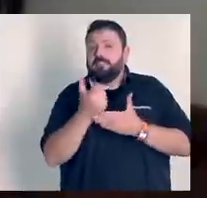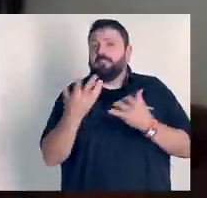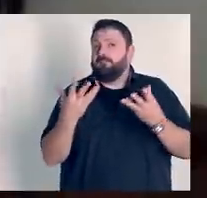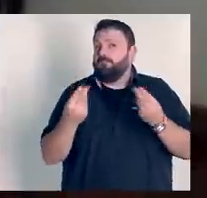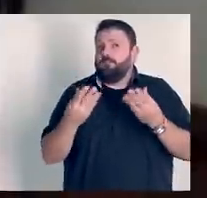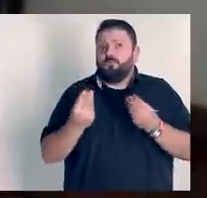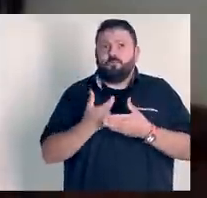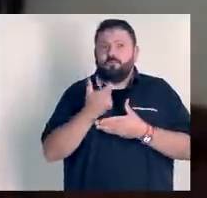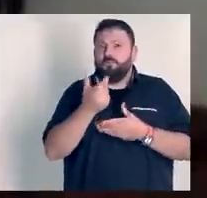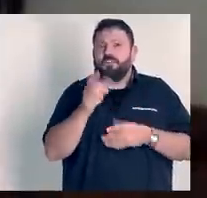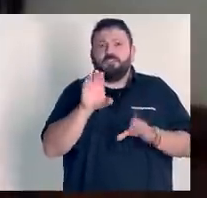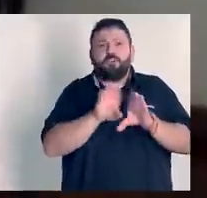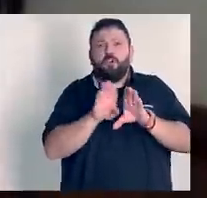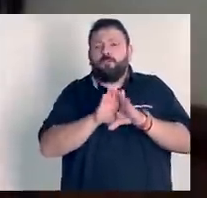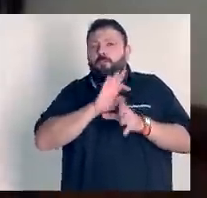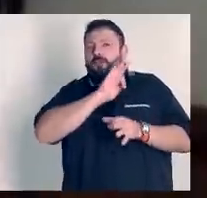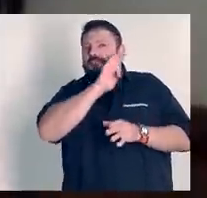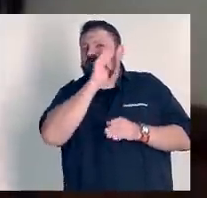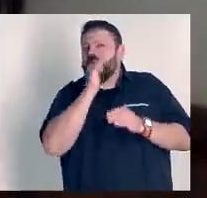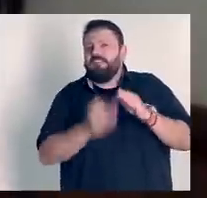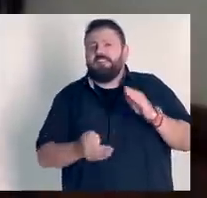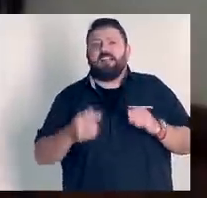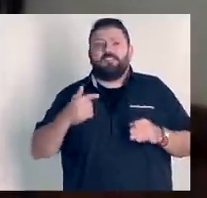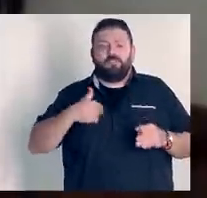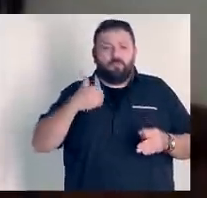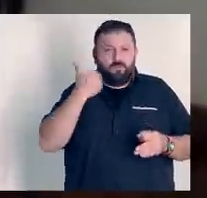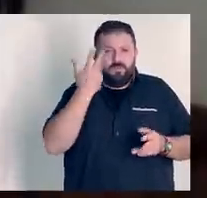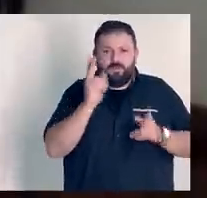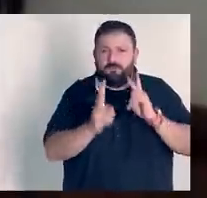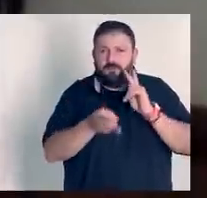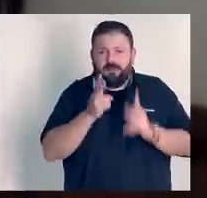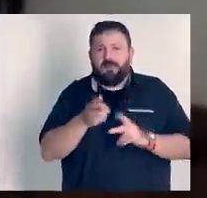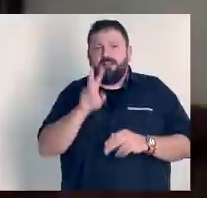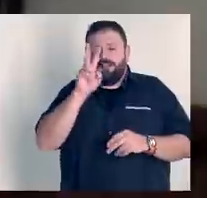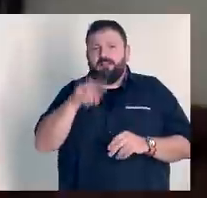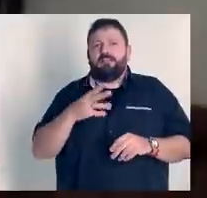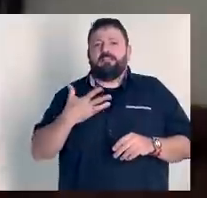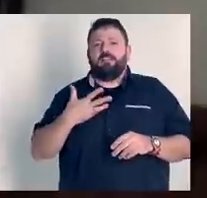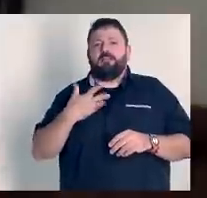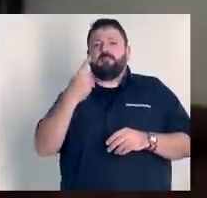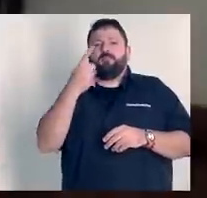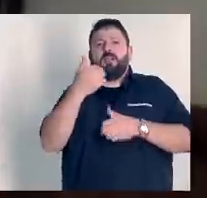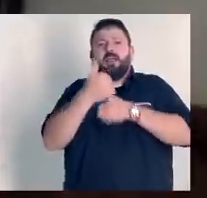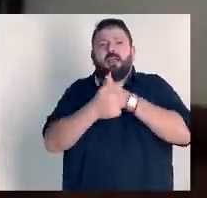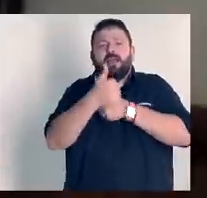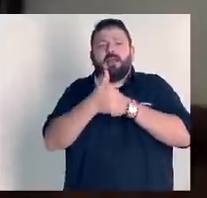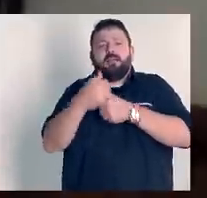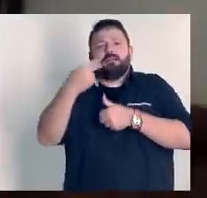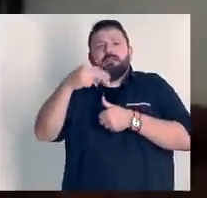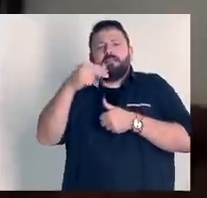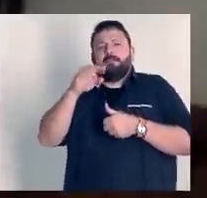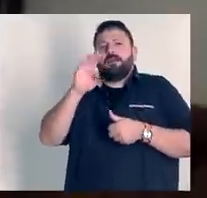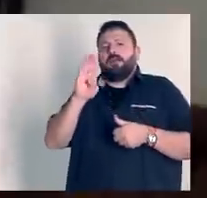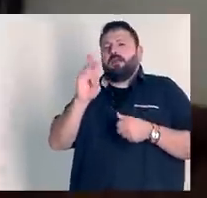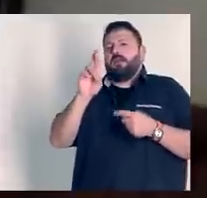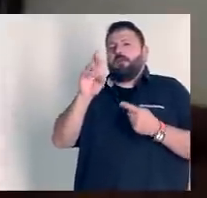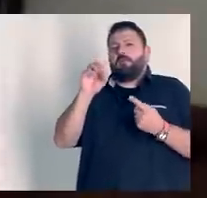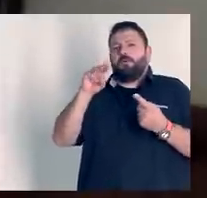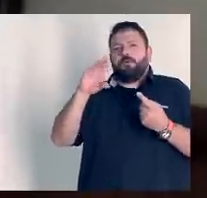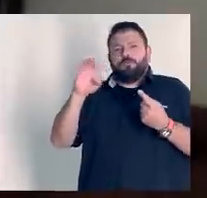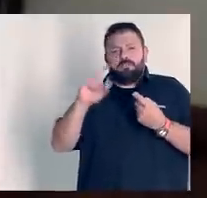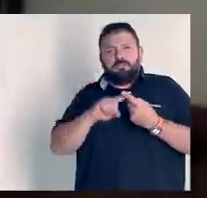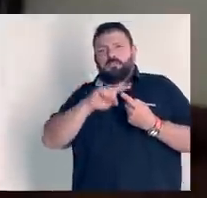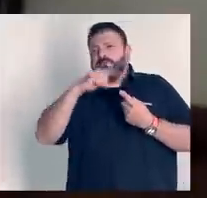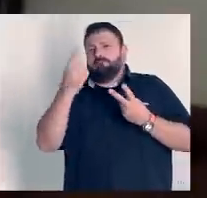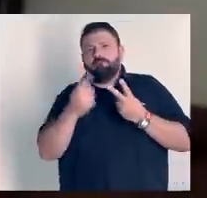del final de la carrera. Yo quiero platicarte que tenemos una carrera que se llama bronce, que se llama plata, que se llama oro, que se llama